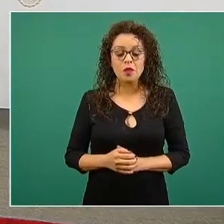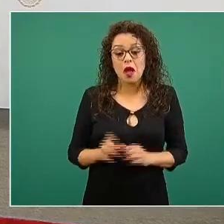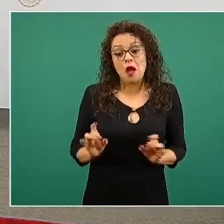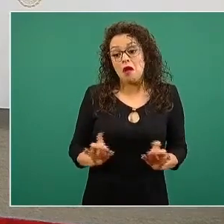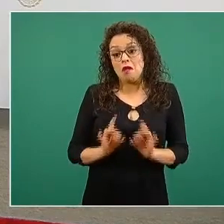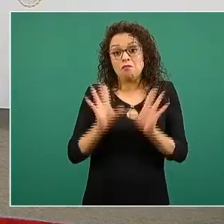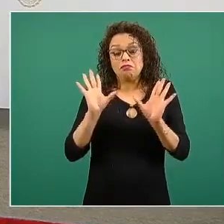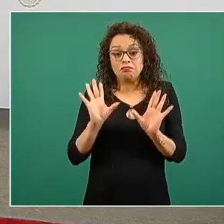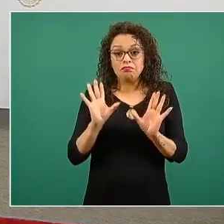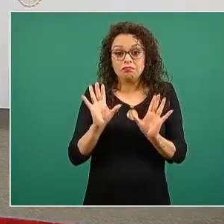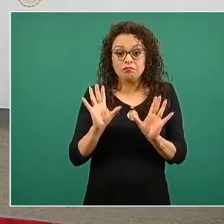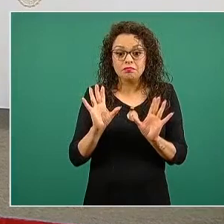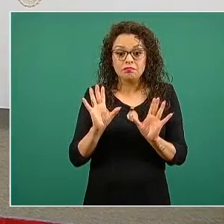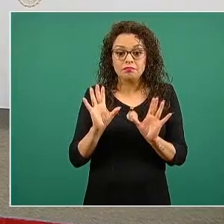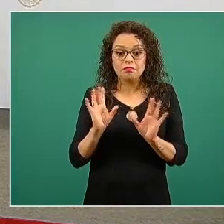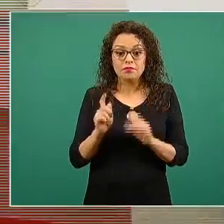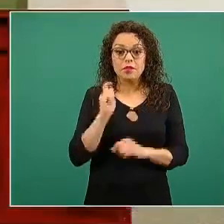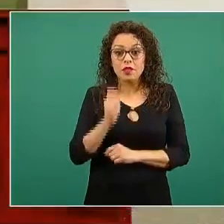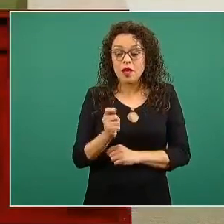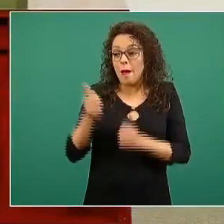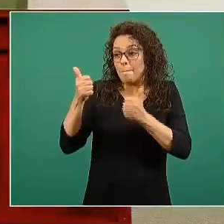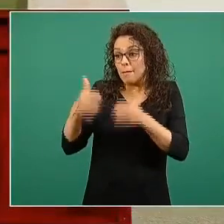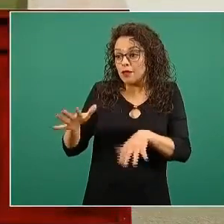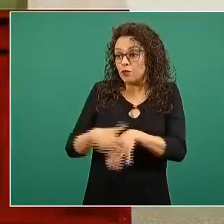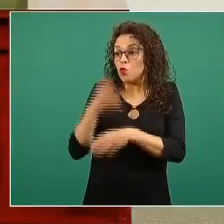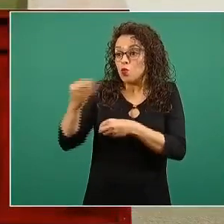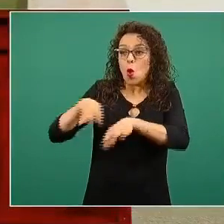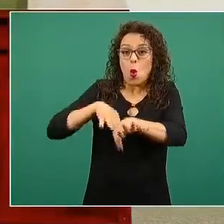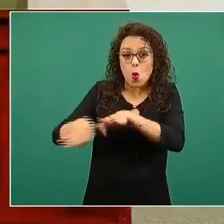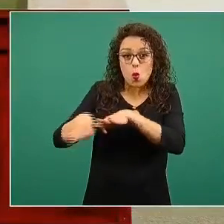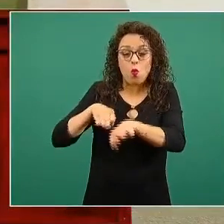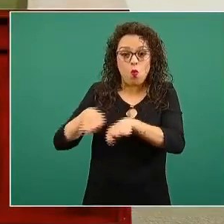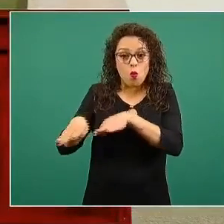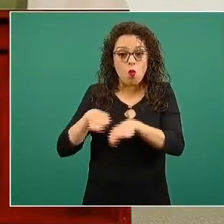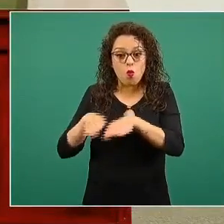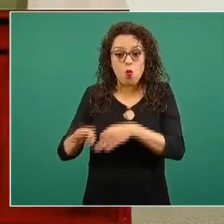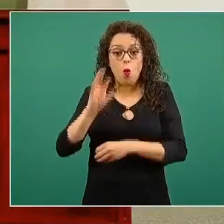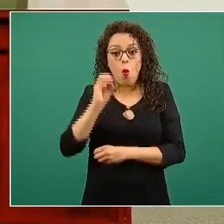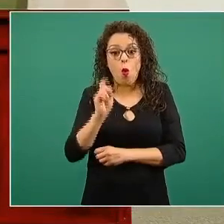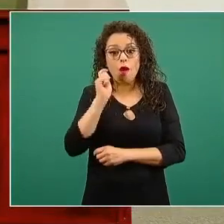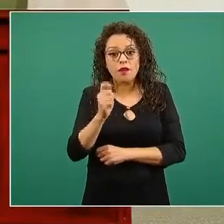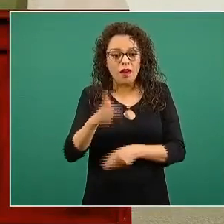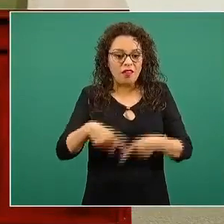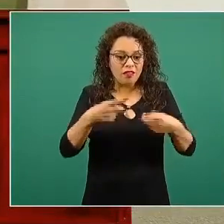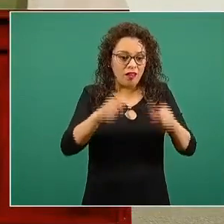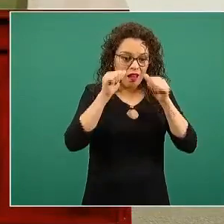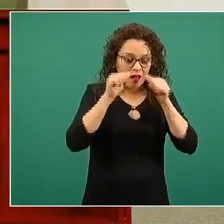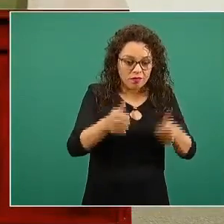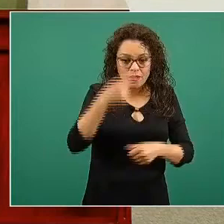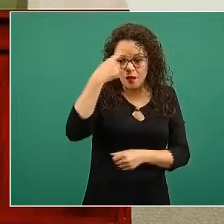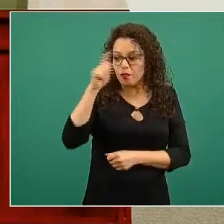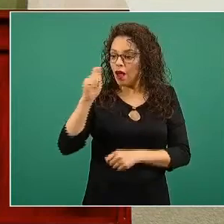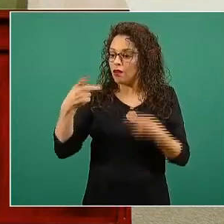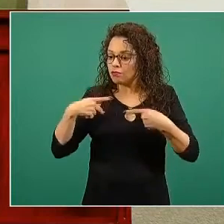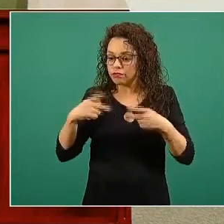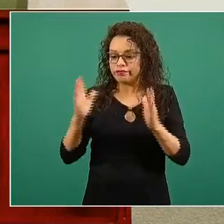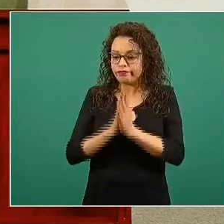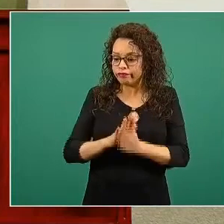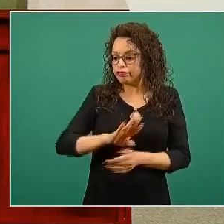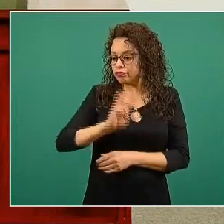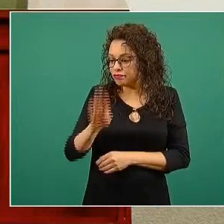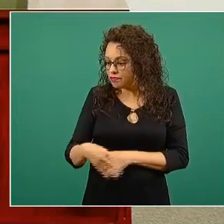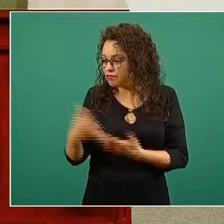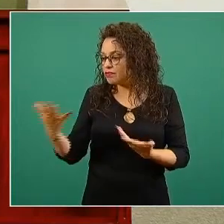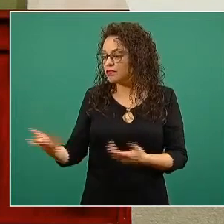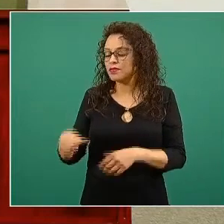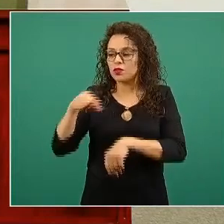suceder cargas laborales, ya sea en unidades o ya sea en la atención, en el levantamiento de las personas que fallecen por parte de los médicos